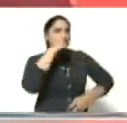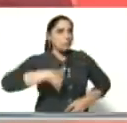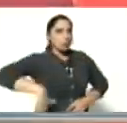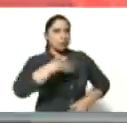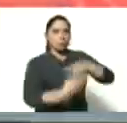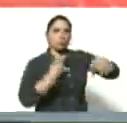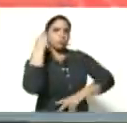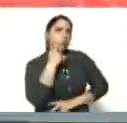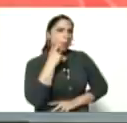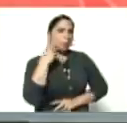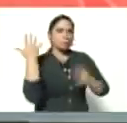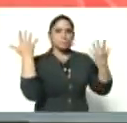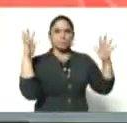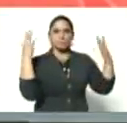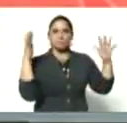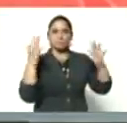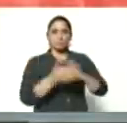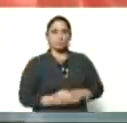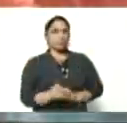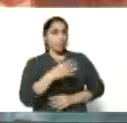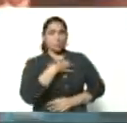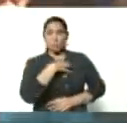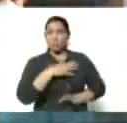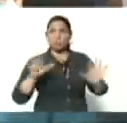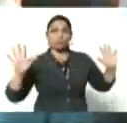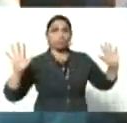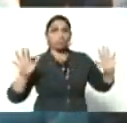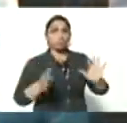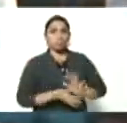Revolución Bolivariana. No han podido.